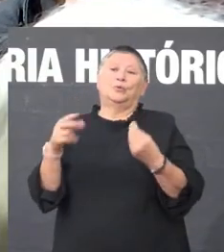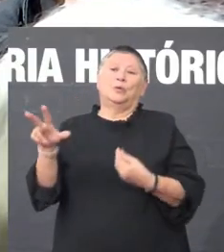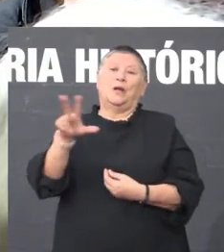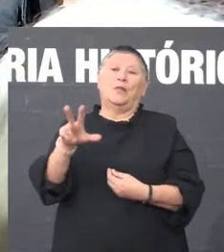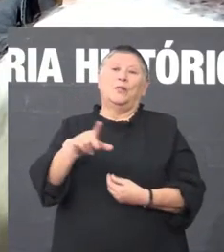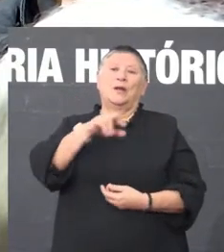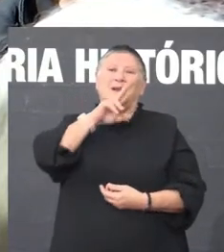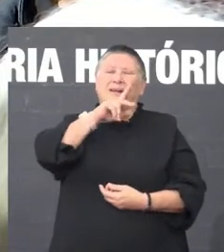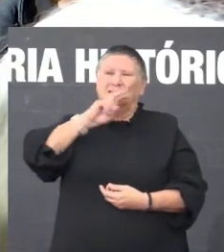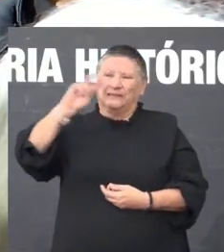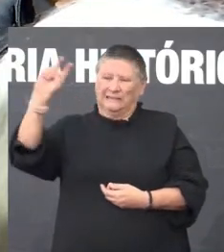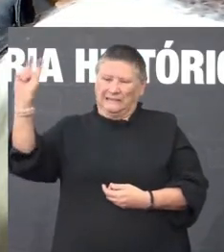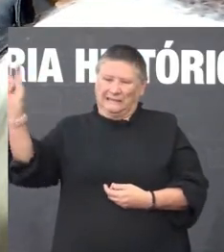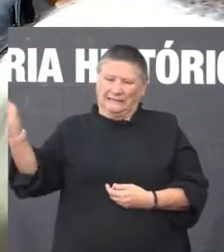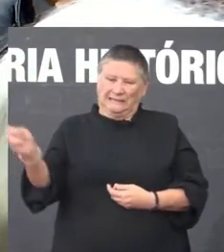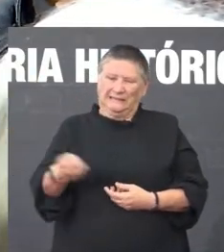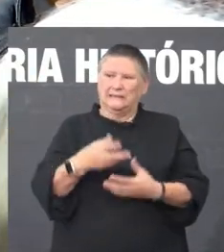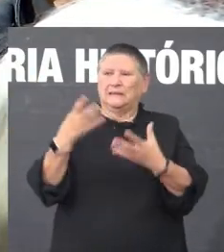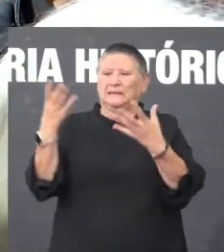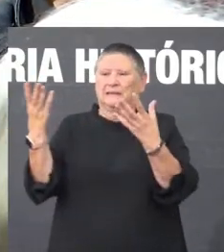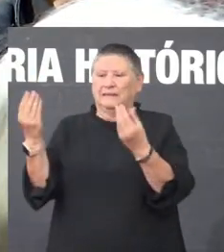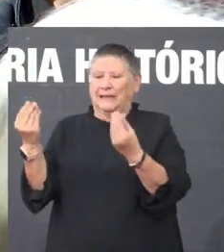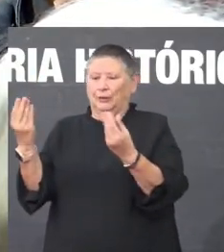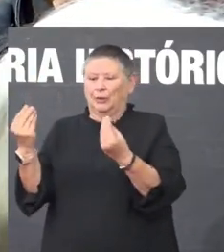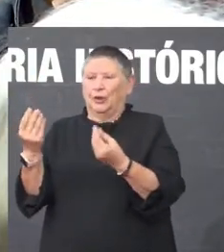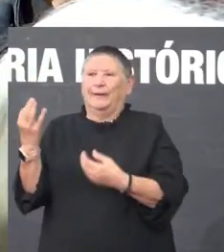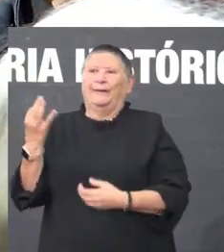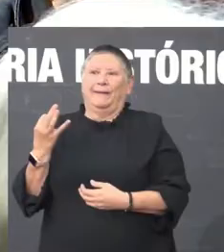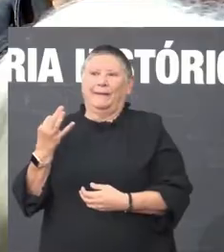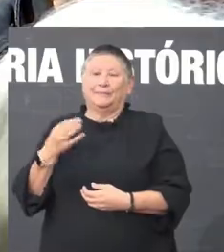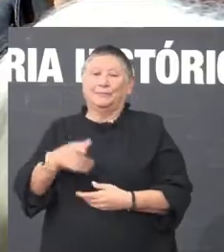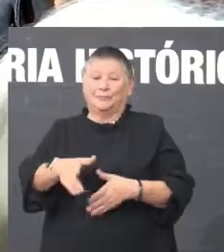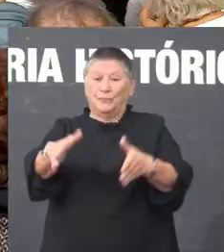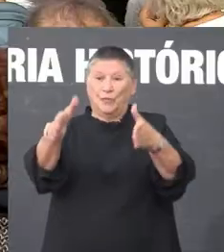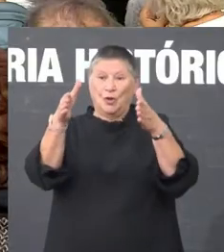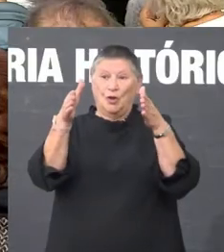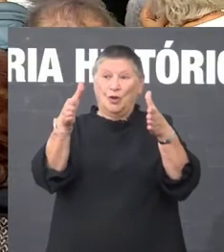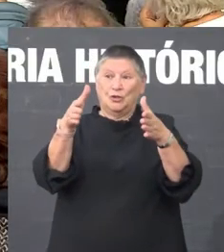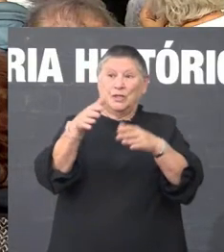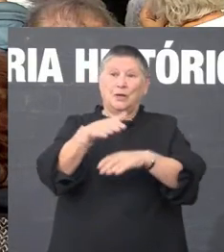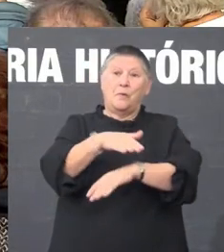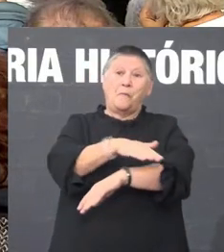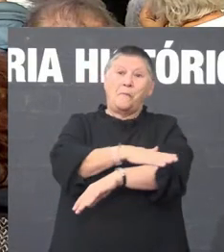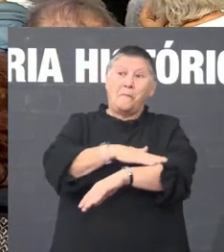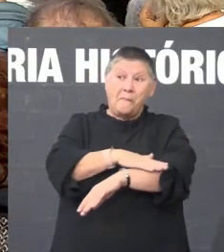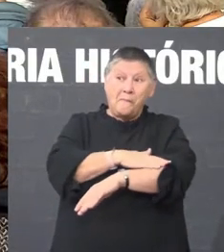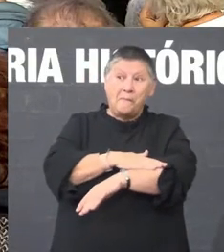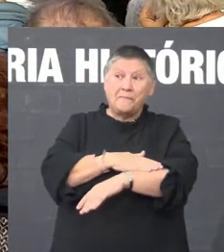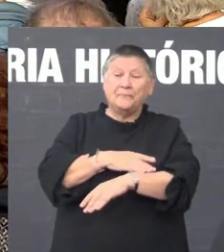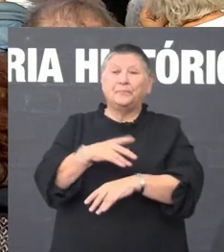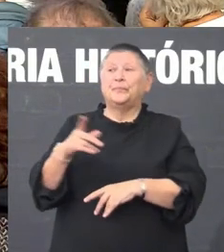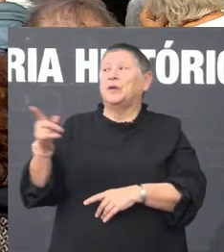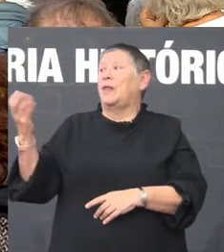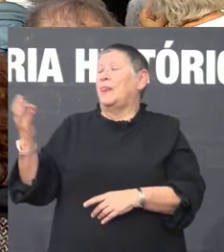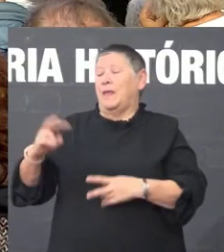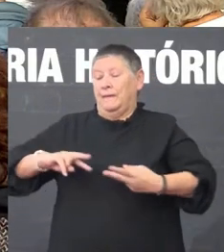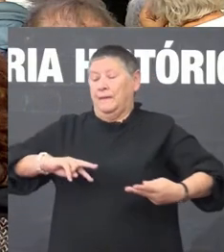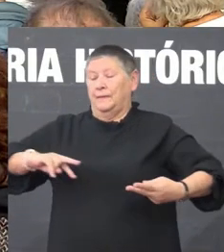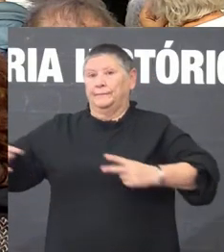que incluso en los consejos de ministros se utiliza los traductores